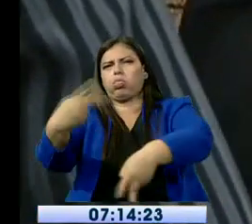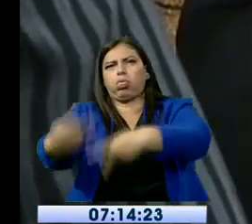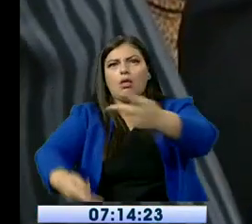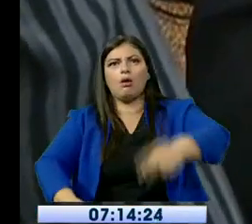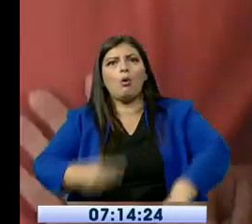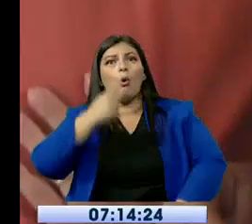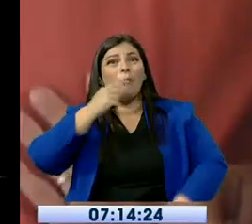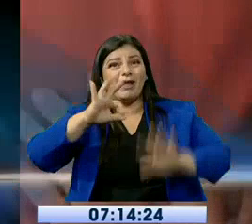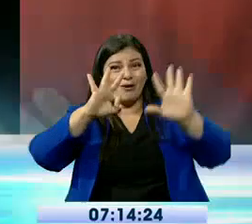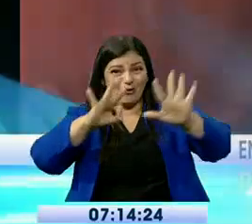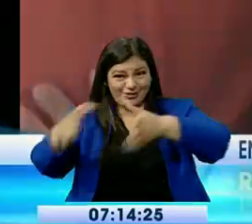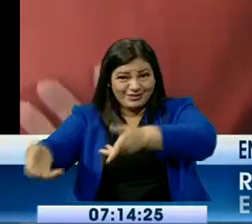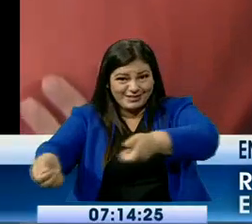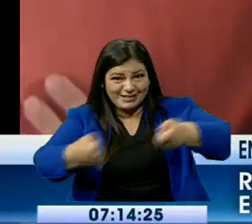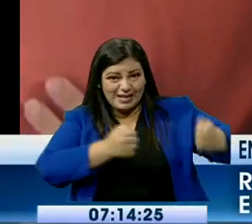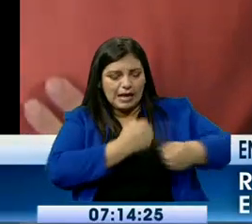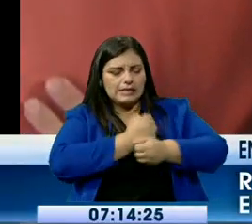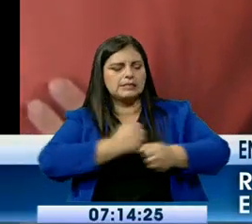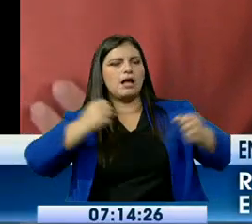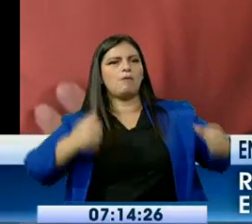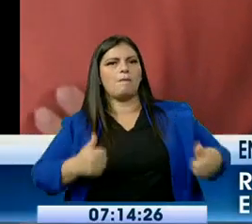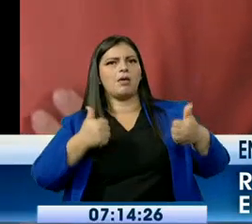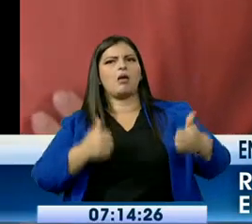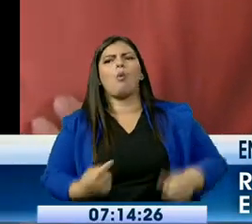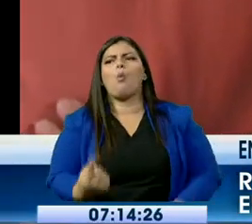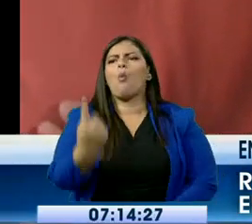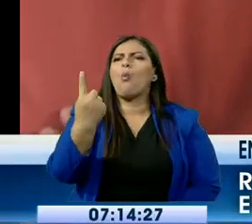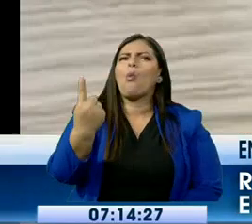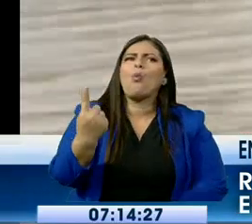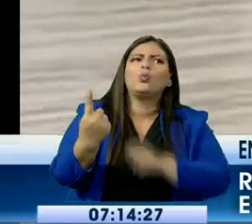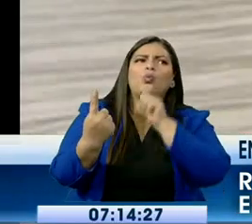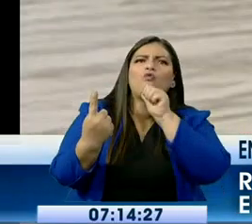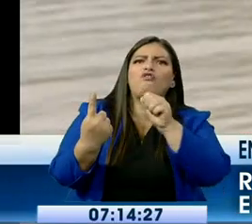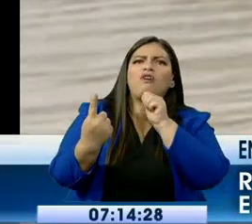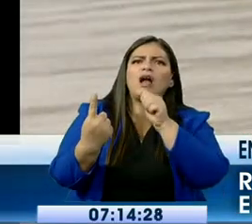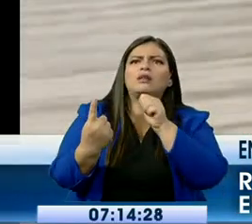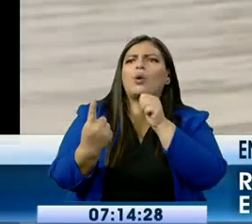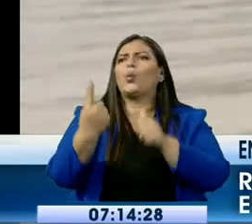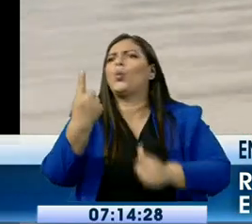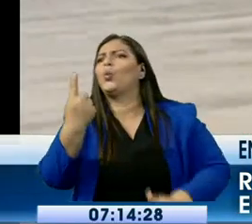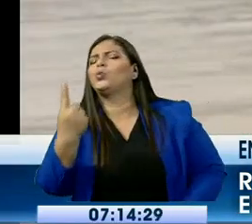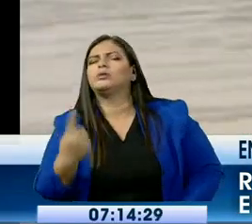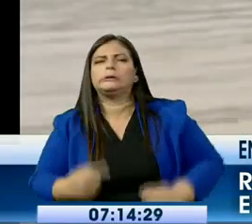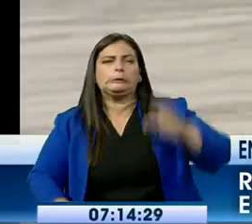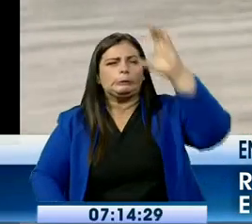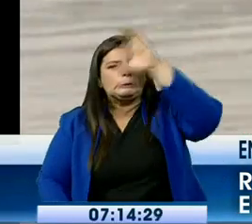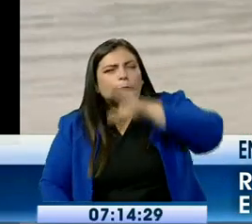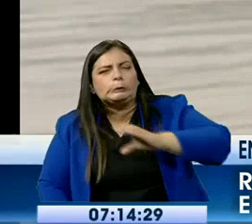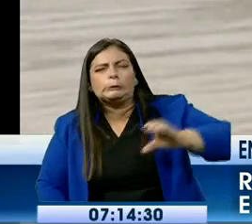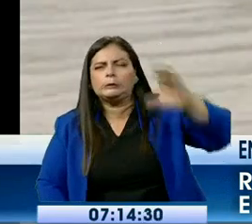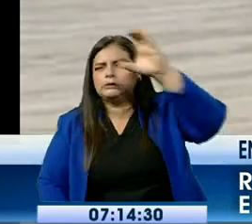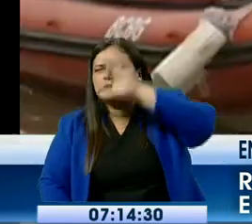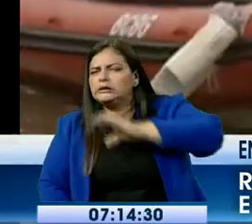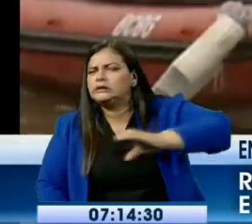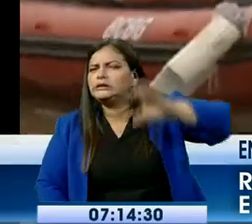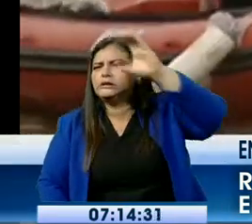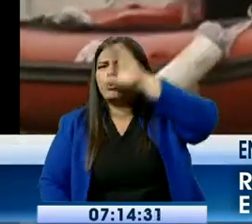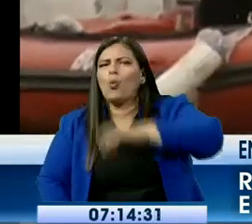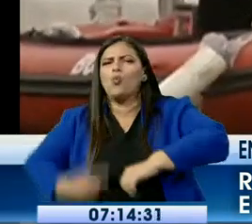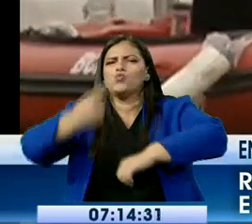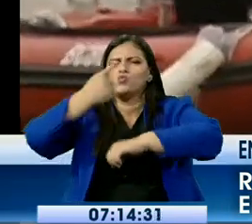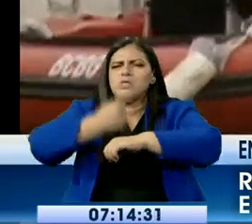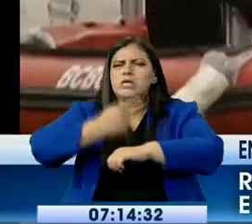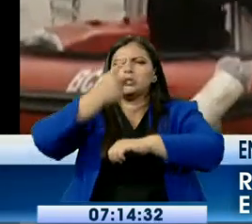Tenían la esperanza de verlo nuevamente con vida, pero esta lamentablemente se desvaneció cuando recibieron una llamada de la